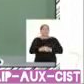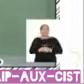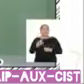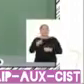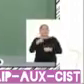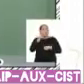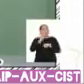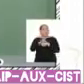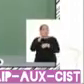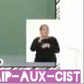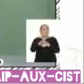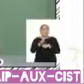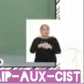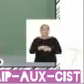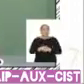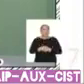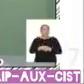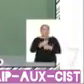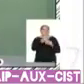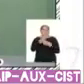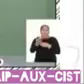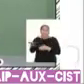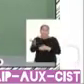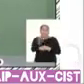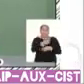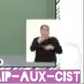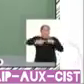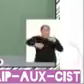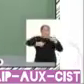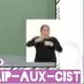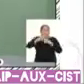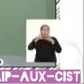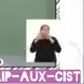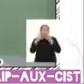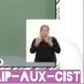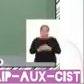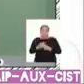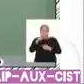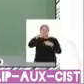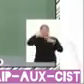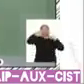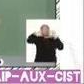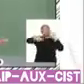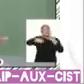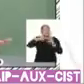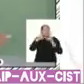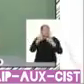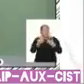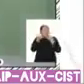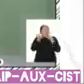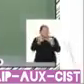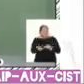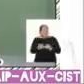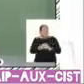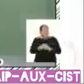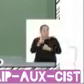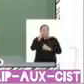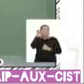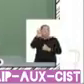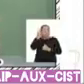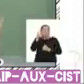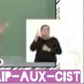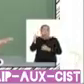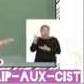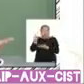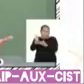Yo te recomiendo que compartas con ellos el día a día de tus clases, que les cuentes qué clases has tenido hoy. Si no entiendes